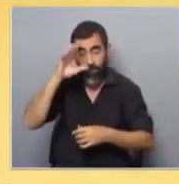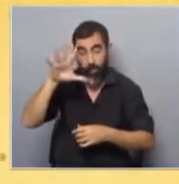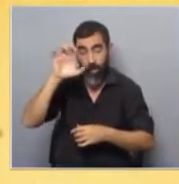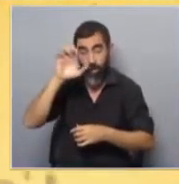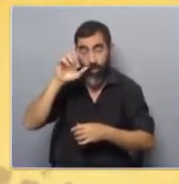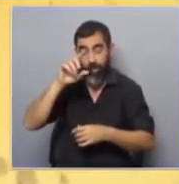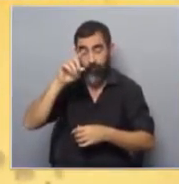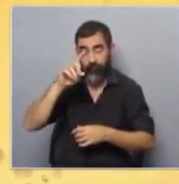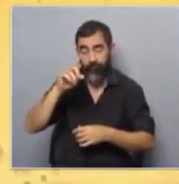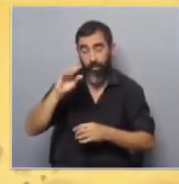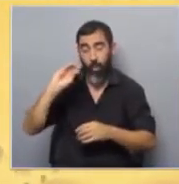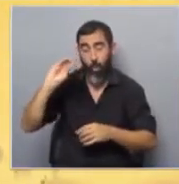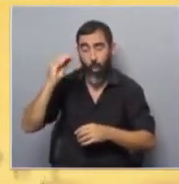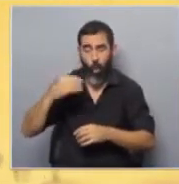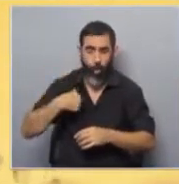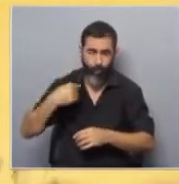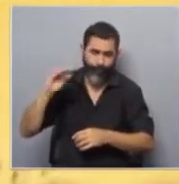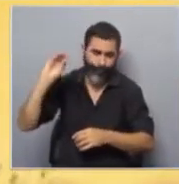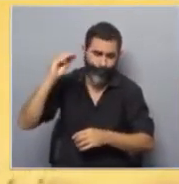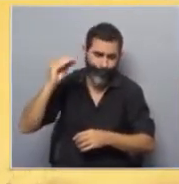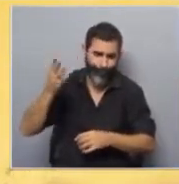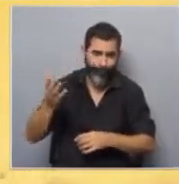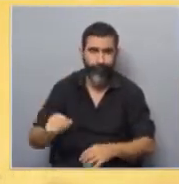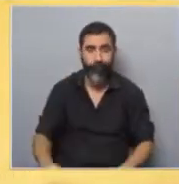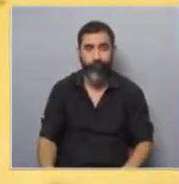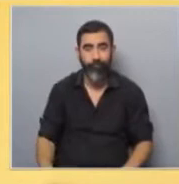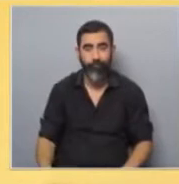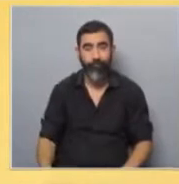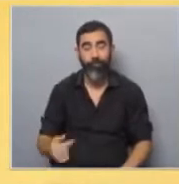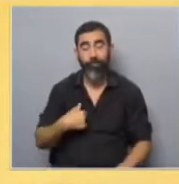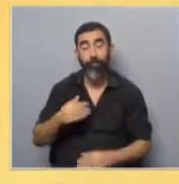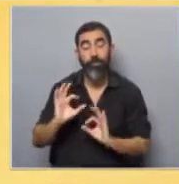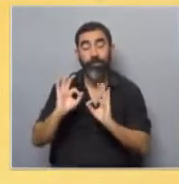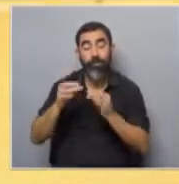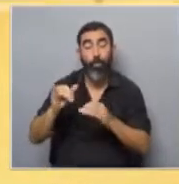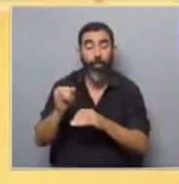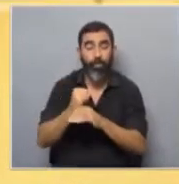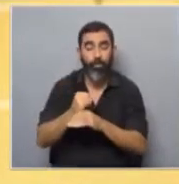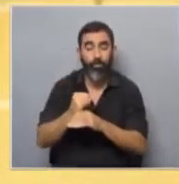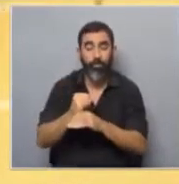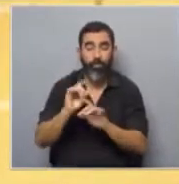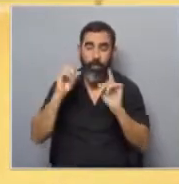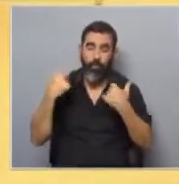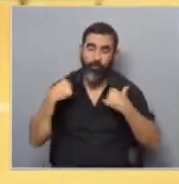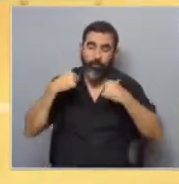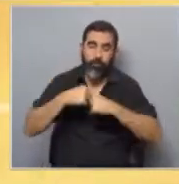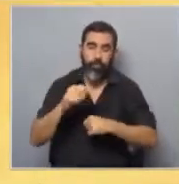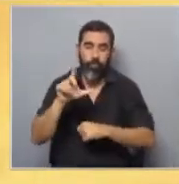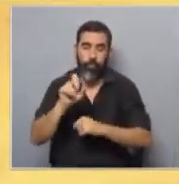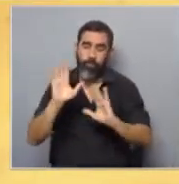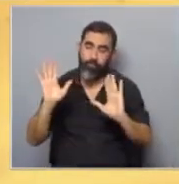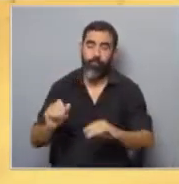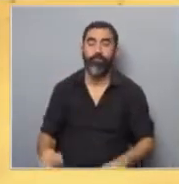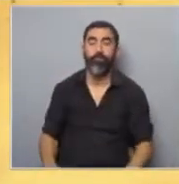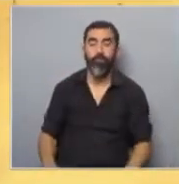retrotrayendo mi memoria a mi juventud, ¿no? Cuando yo entré al instituto, era impensable no estar de túnica en el instituto.